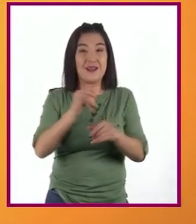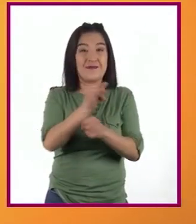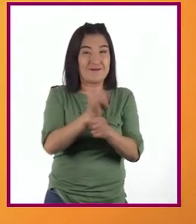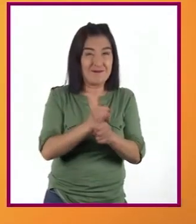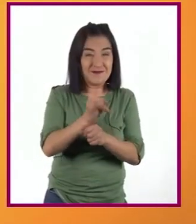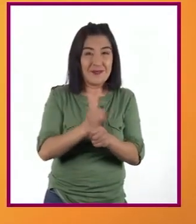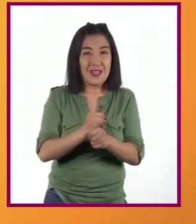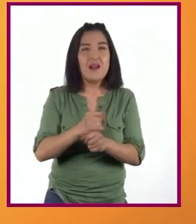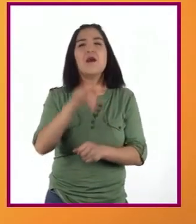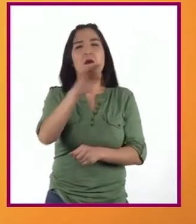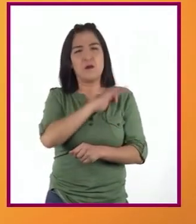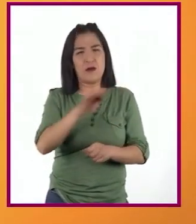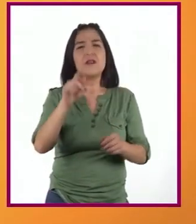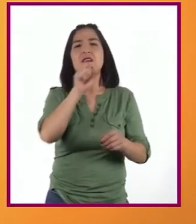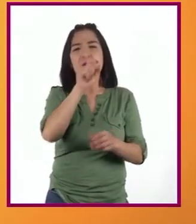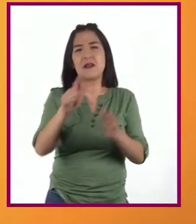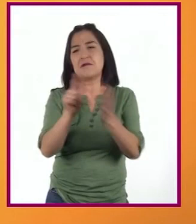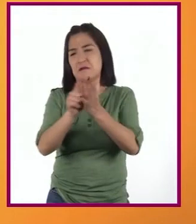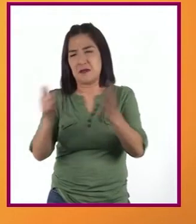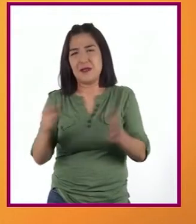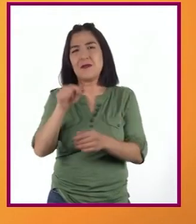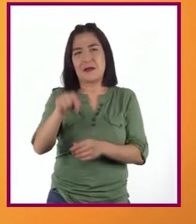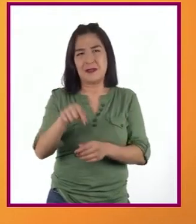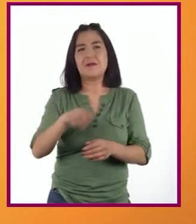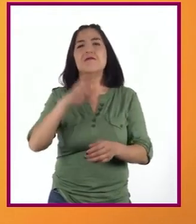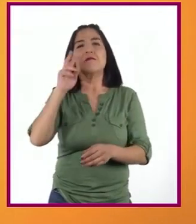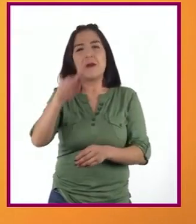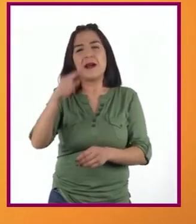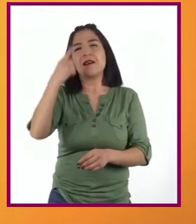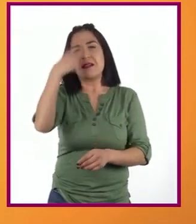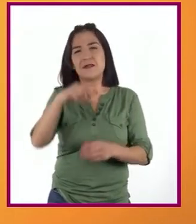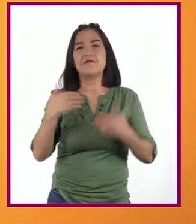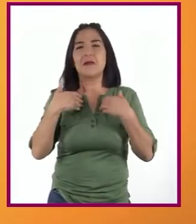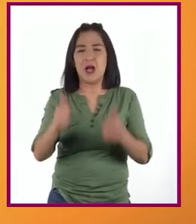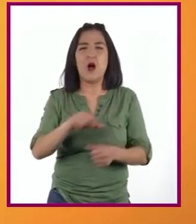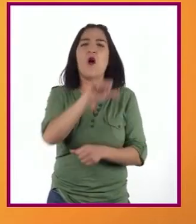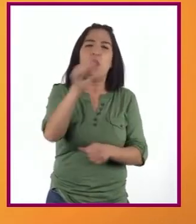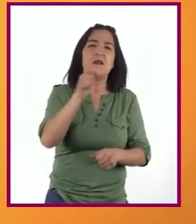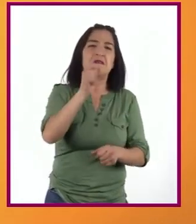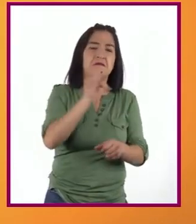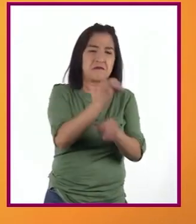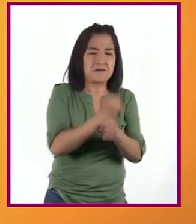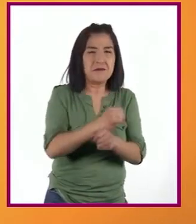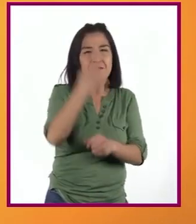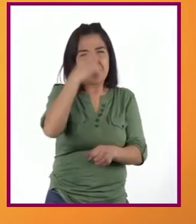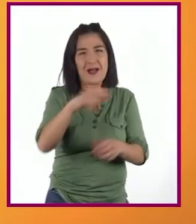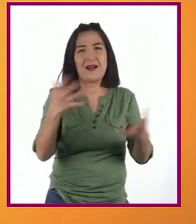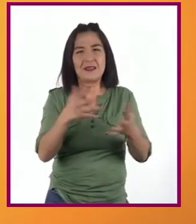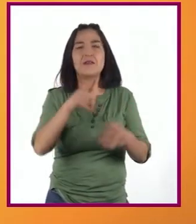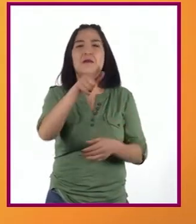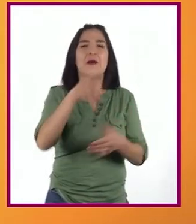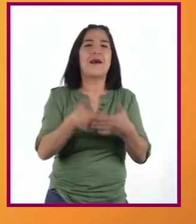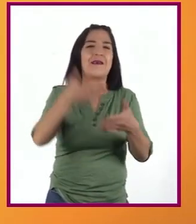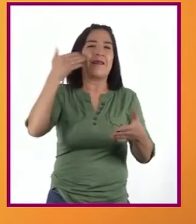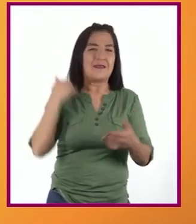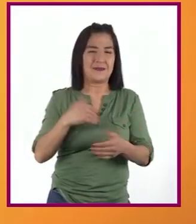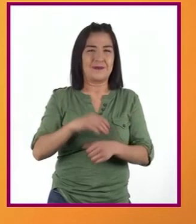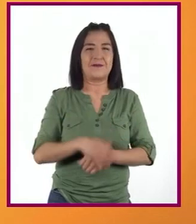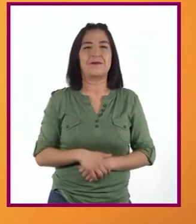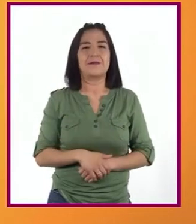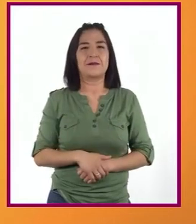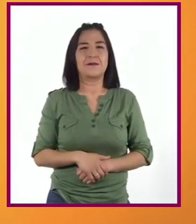tareas, también pueden consultar su libro de texto, así como otros trabajos de investigación que ya hayan realizado al